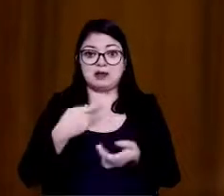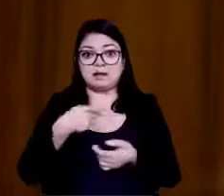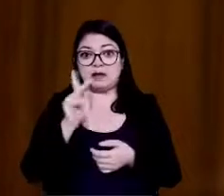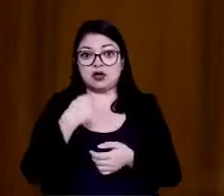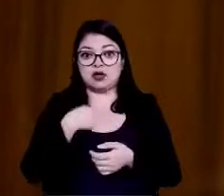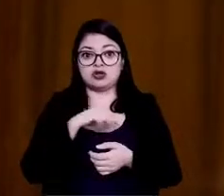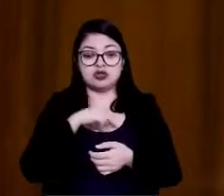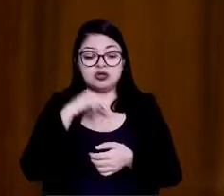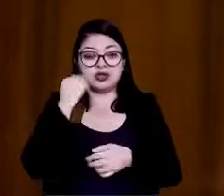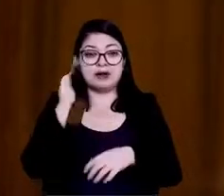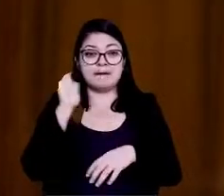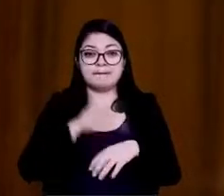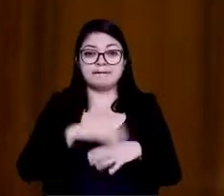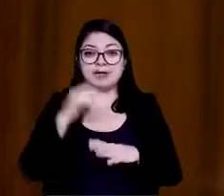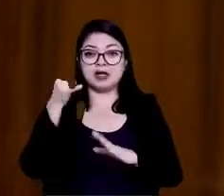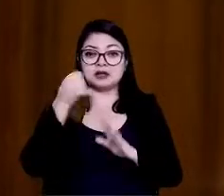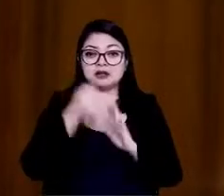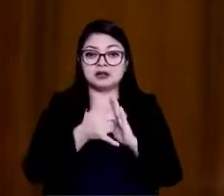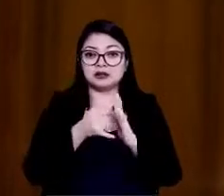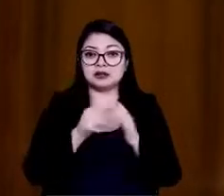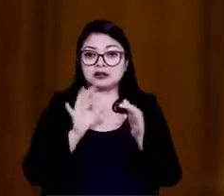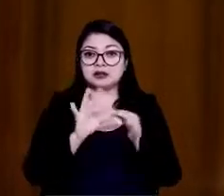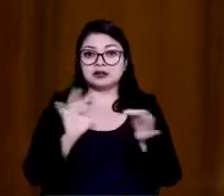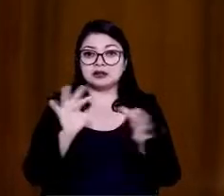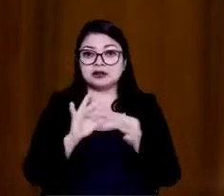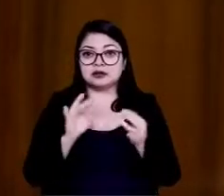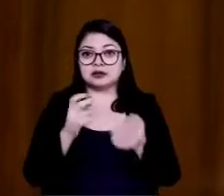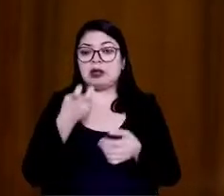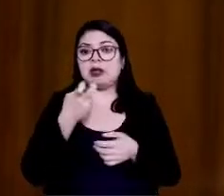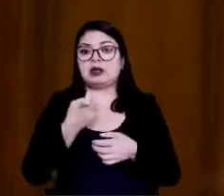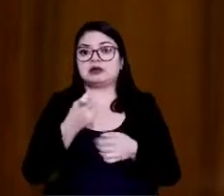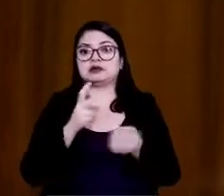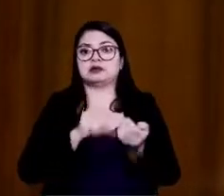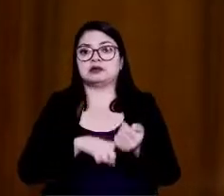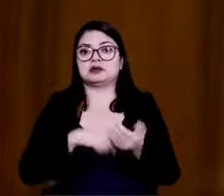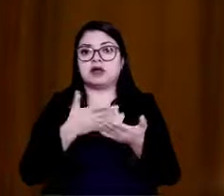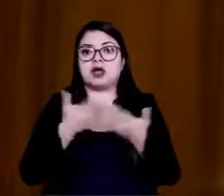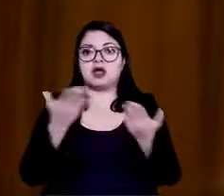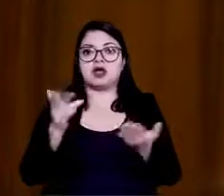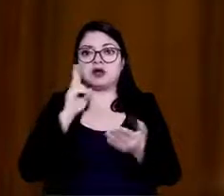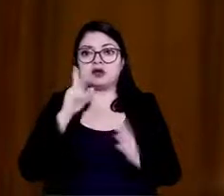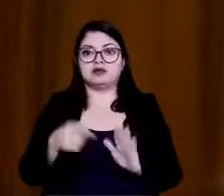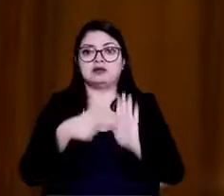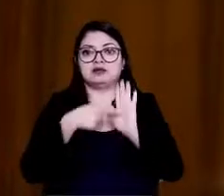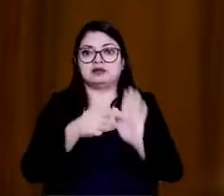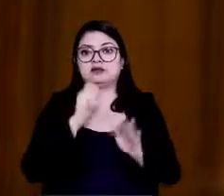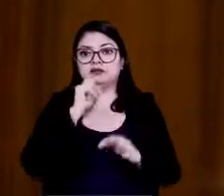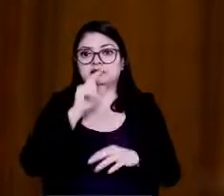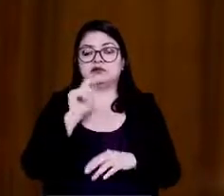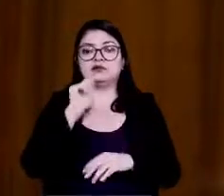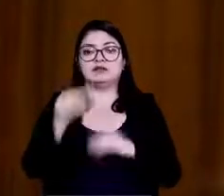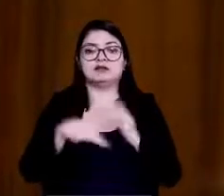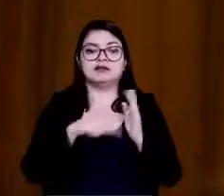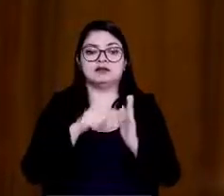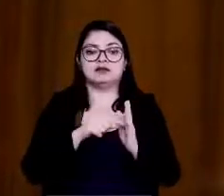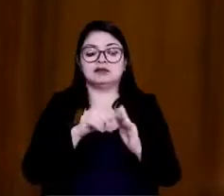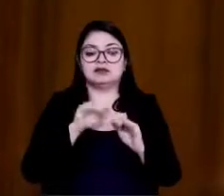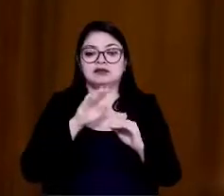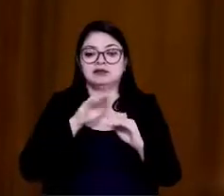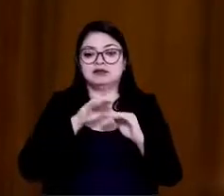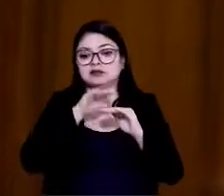más explícitos, basta con traer a colación lo ocurrido en el Cerro del